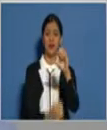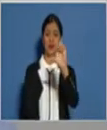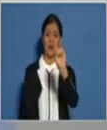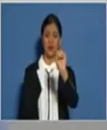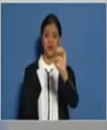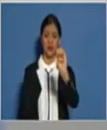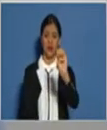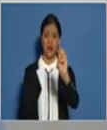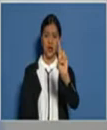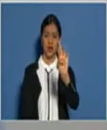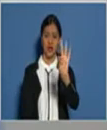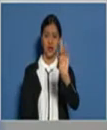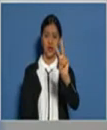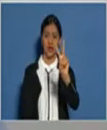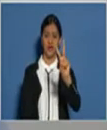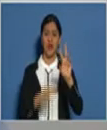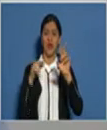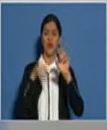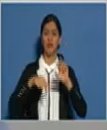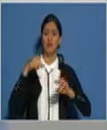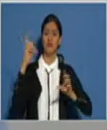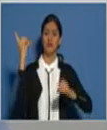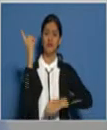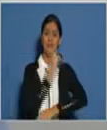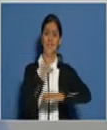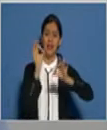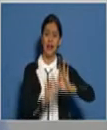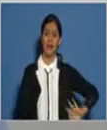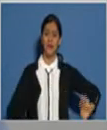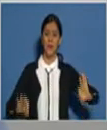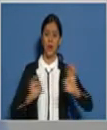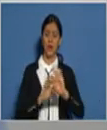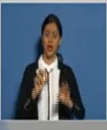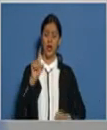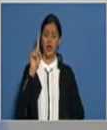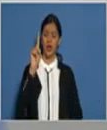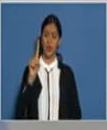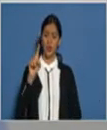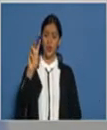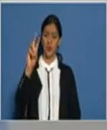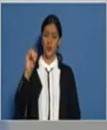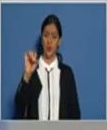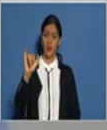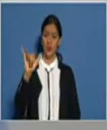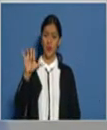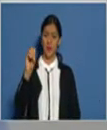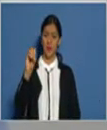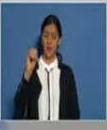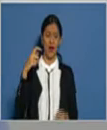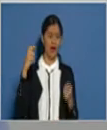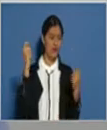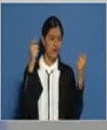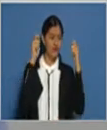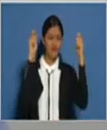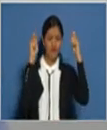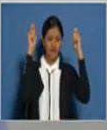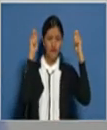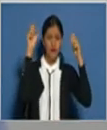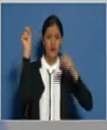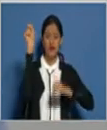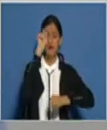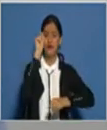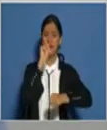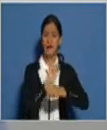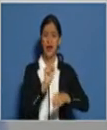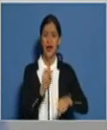día importante, primero de mayo, un día de reivindicaciones sociales, luchas, día de